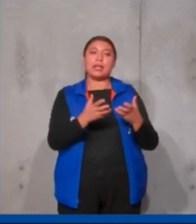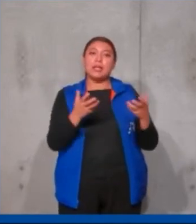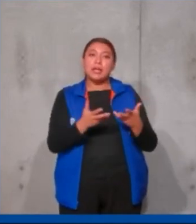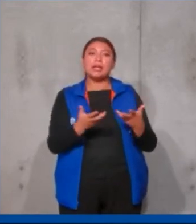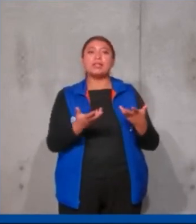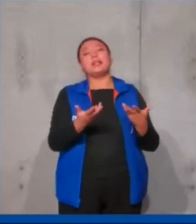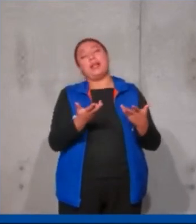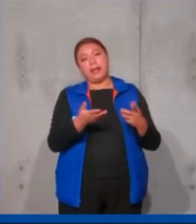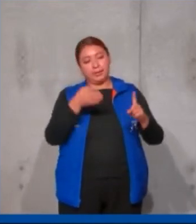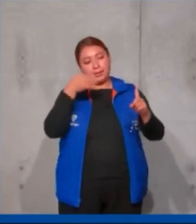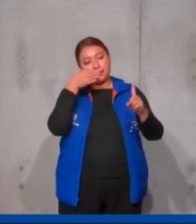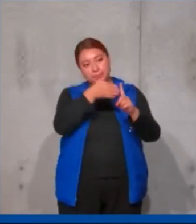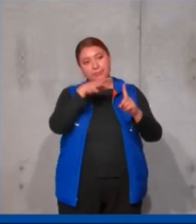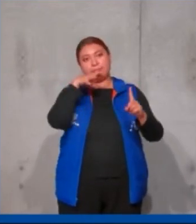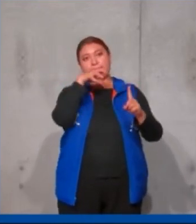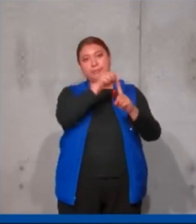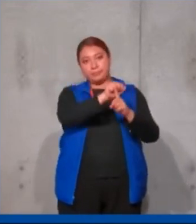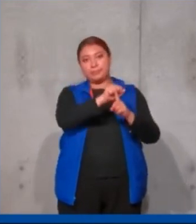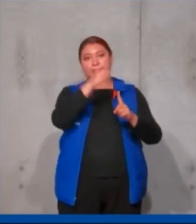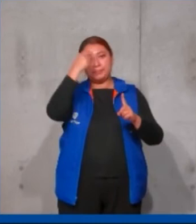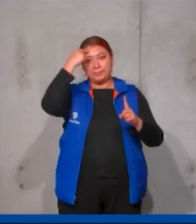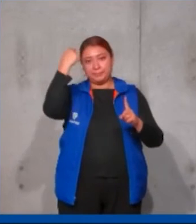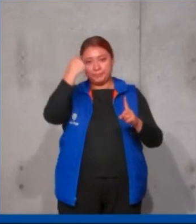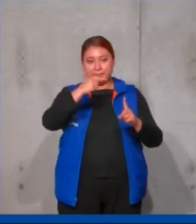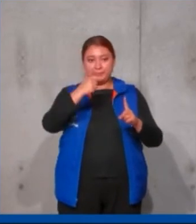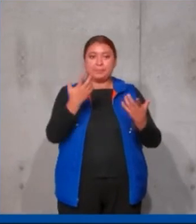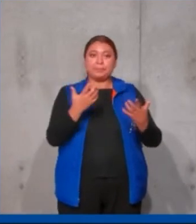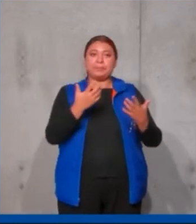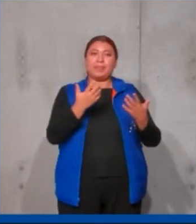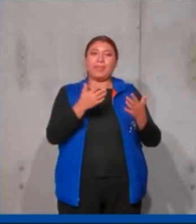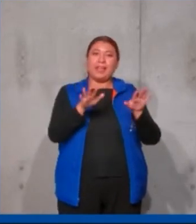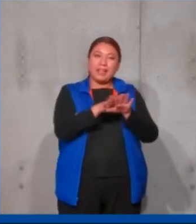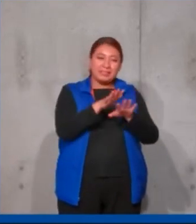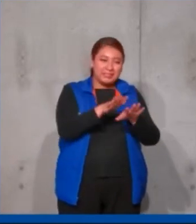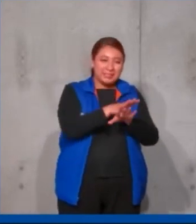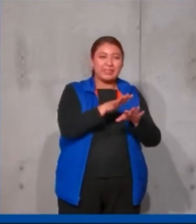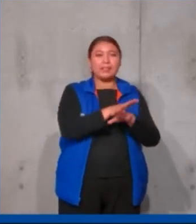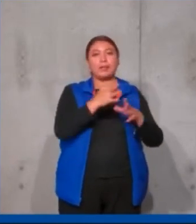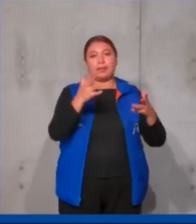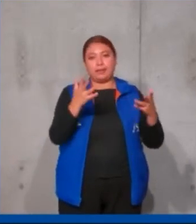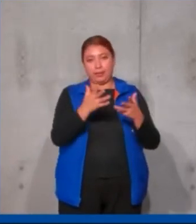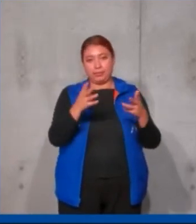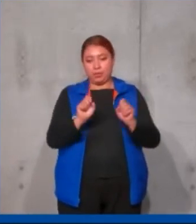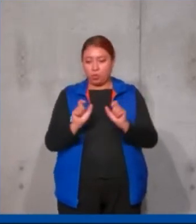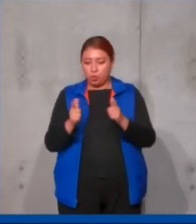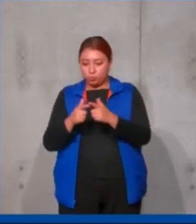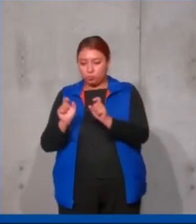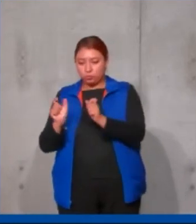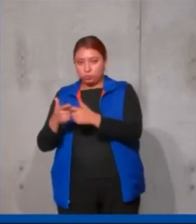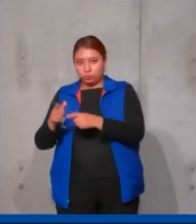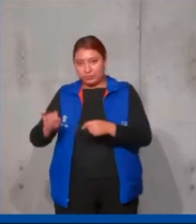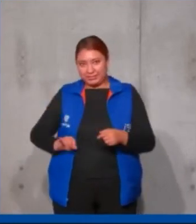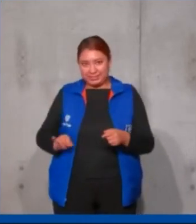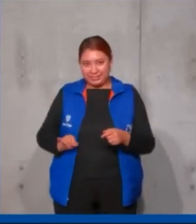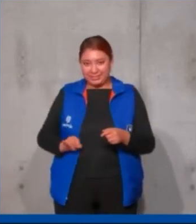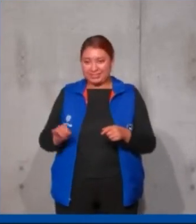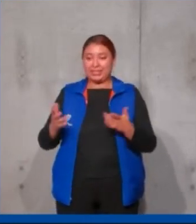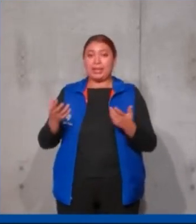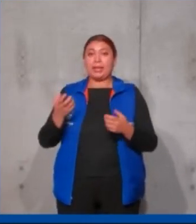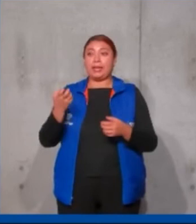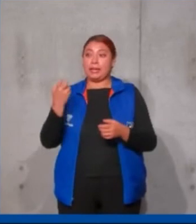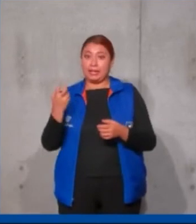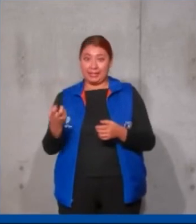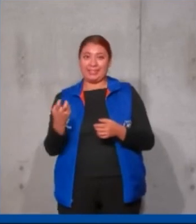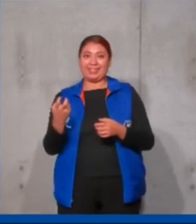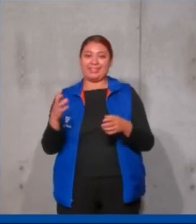la operación de la organización. Integrar las necesidades y expectativas de los grupos de interés. Es una forma de vincular a la empresa